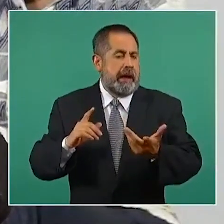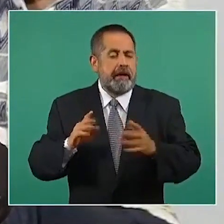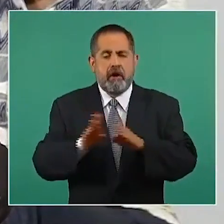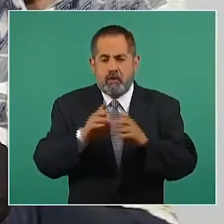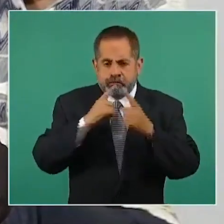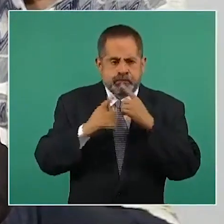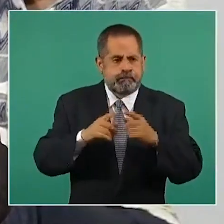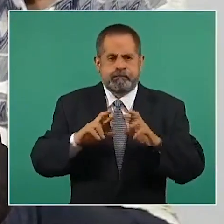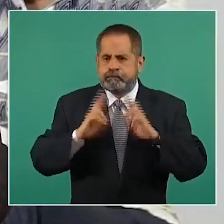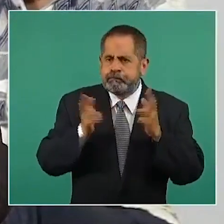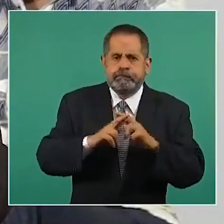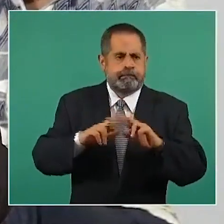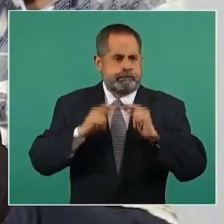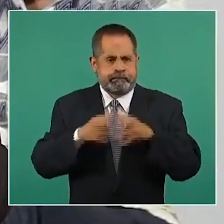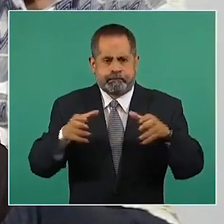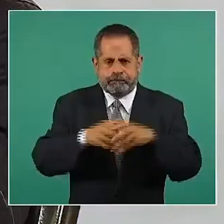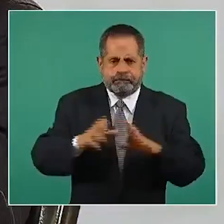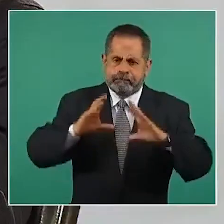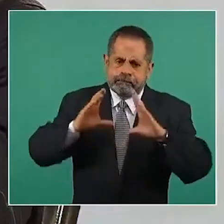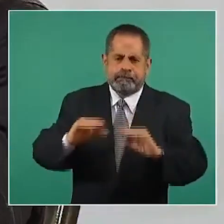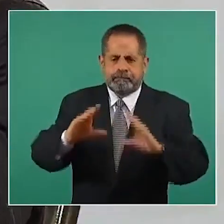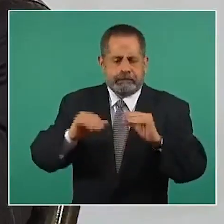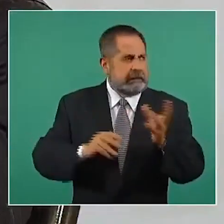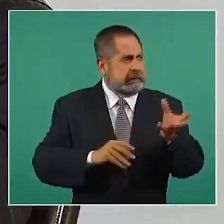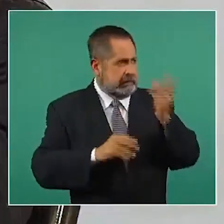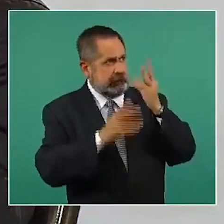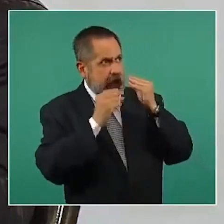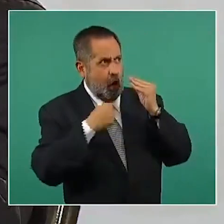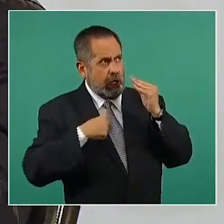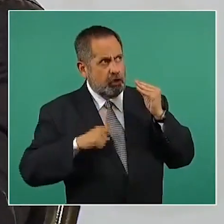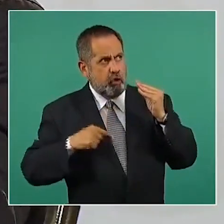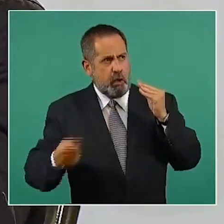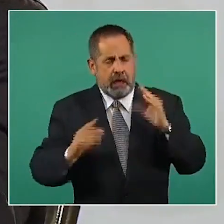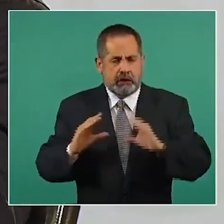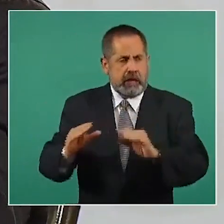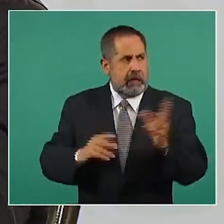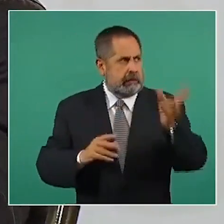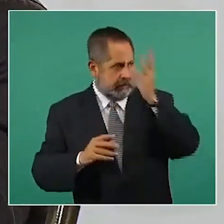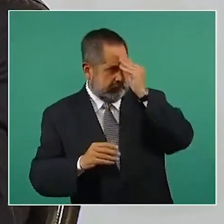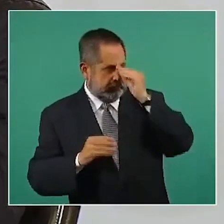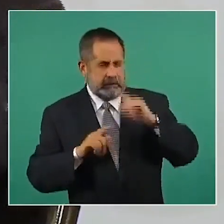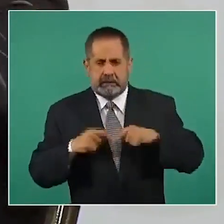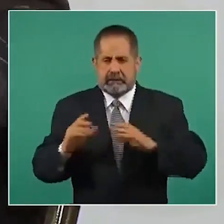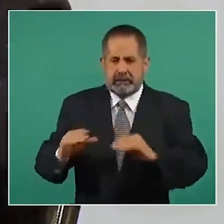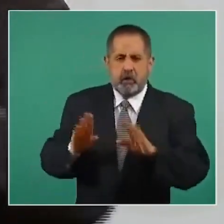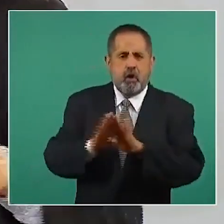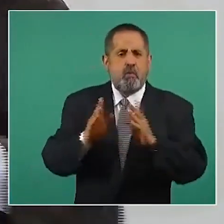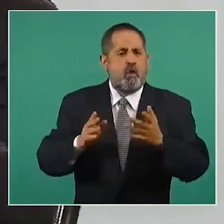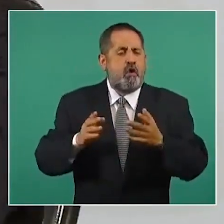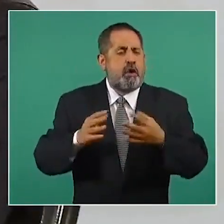manteniendo sesiones continuas para capacitar a capacitadores para el uso de equipos de protección personal de